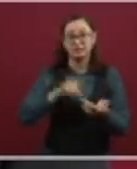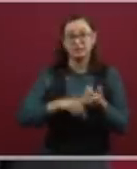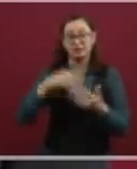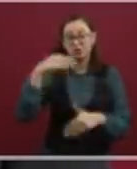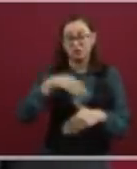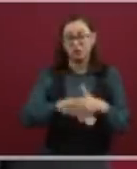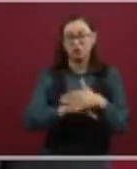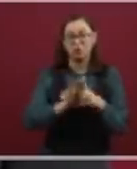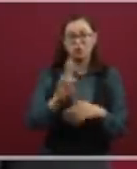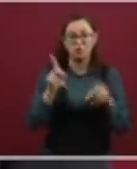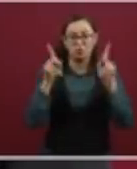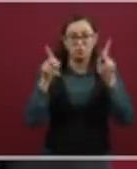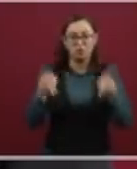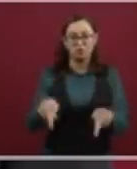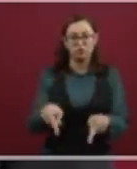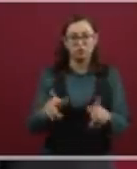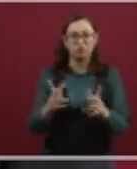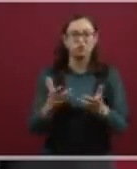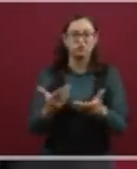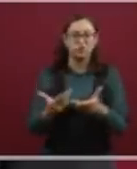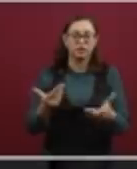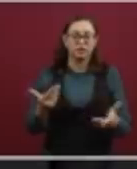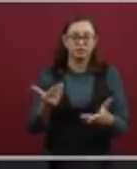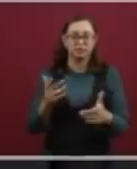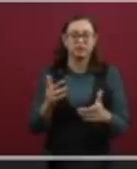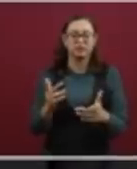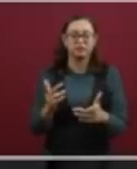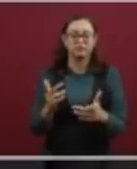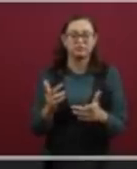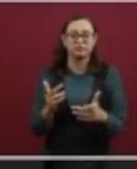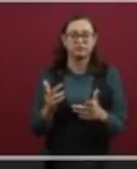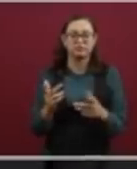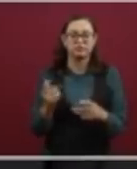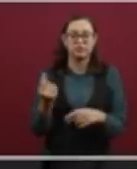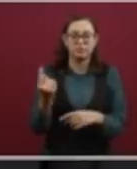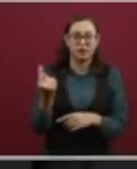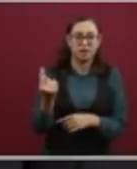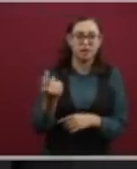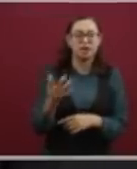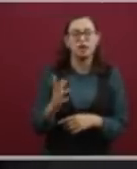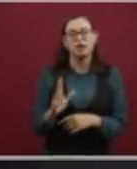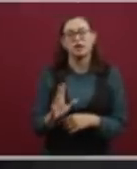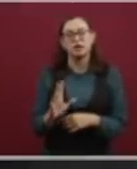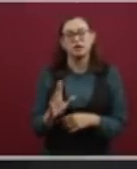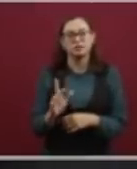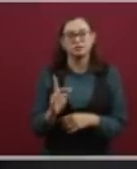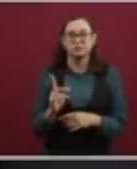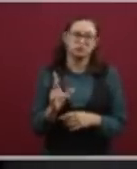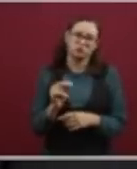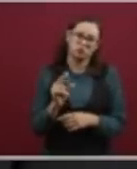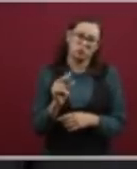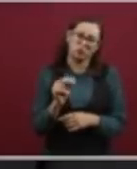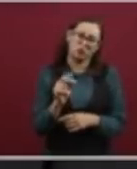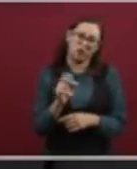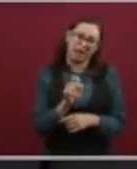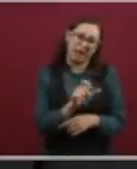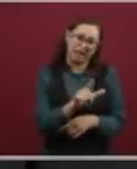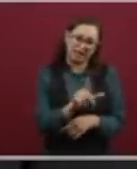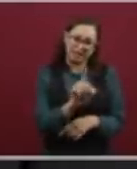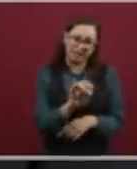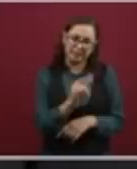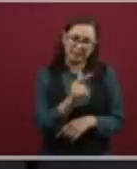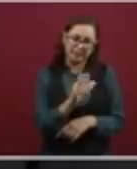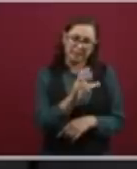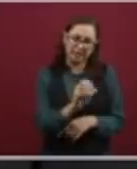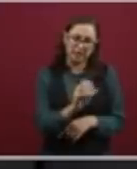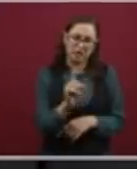no fue así, se veló en Bellas Artes a Frida Kahlo y